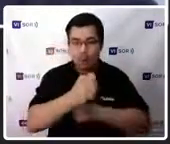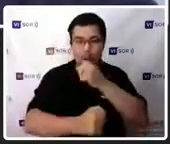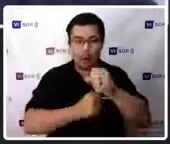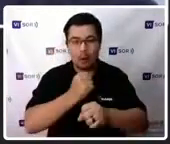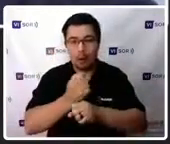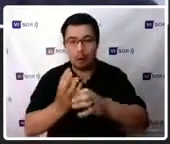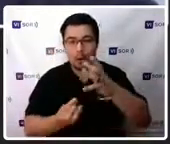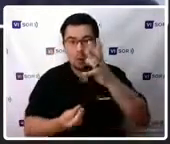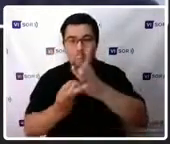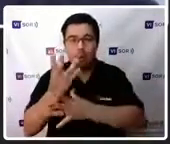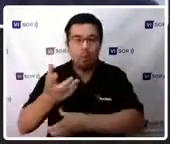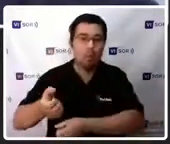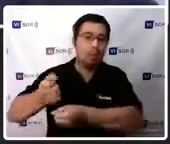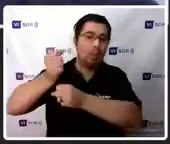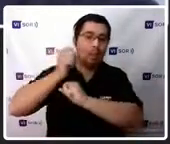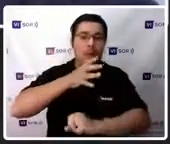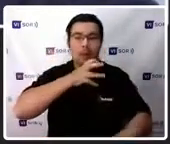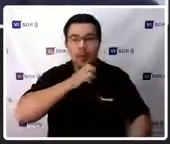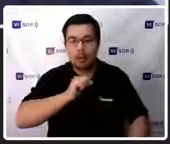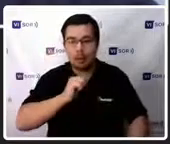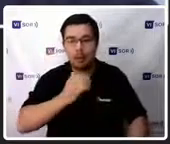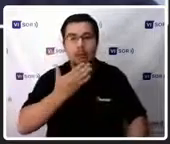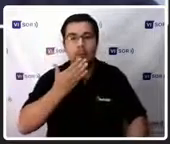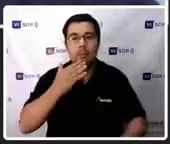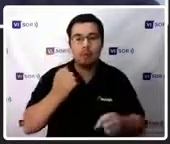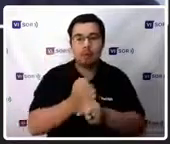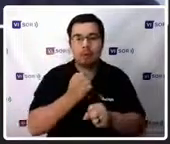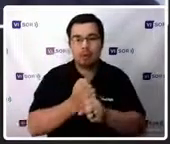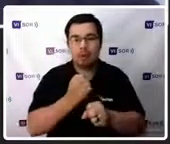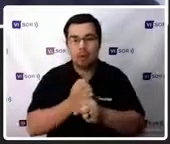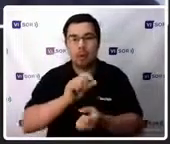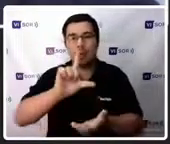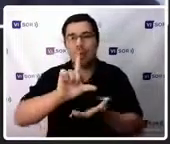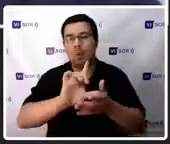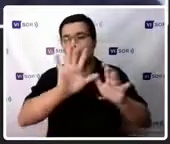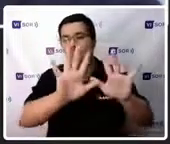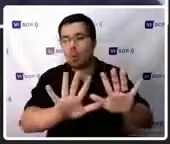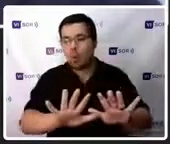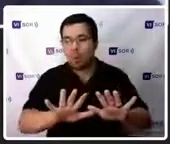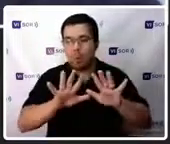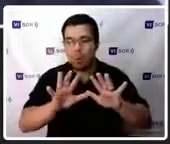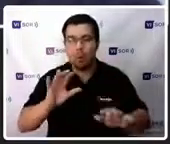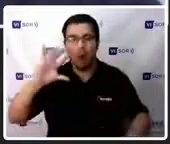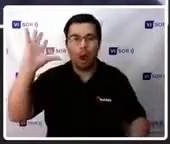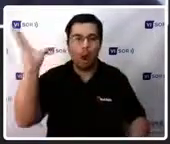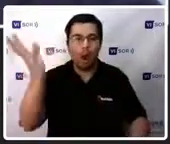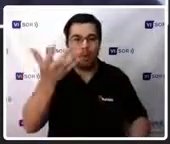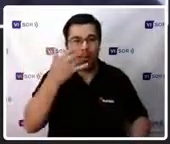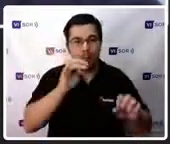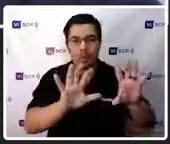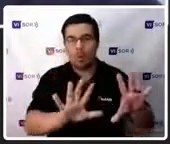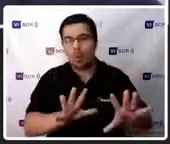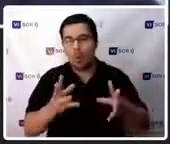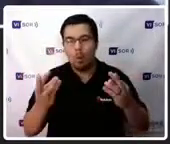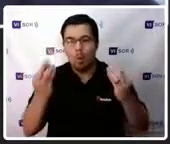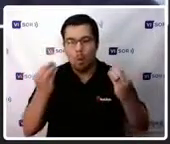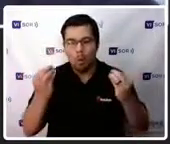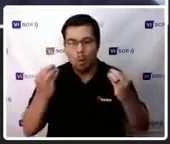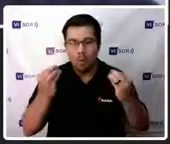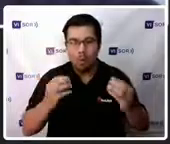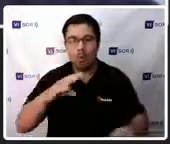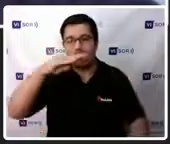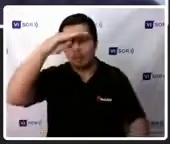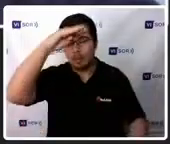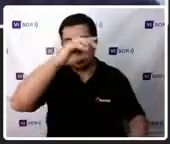tiene el lujo de poder trabajar en lugares maravillosos, en un ambiente muy grato. De poder tener experiencia en otros países,